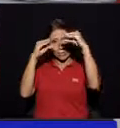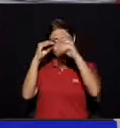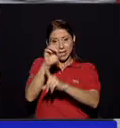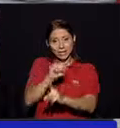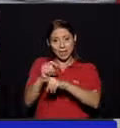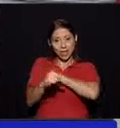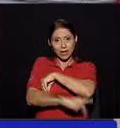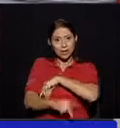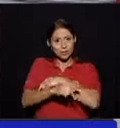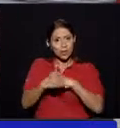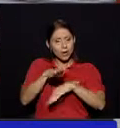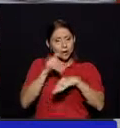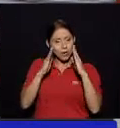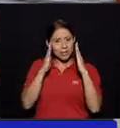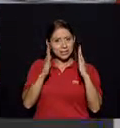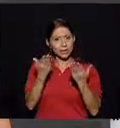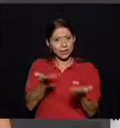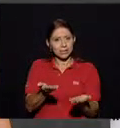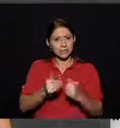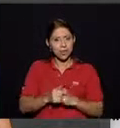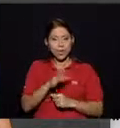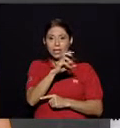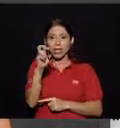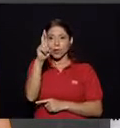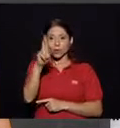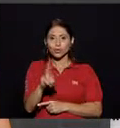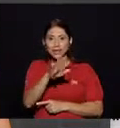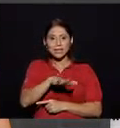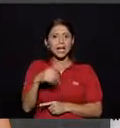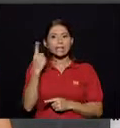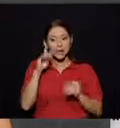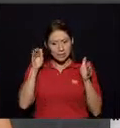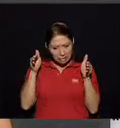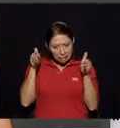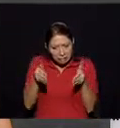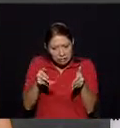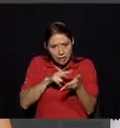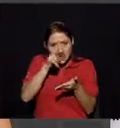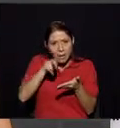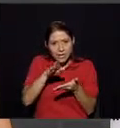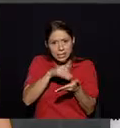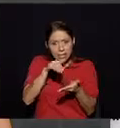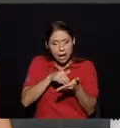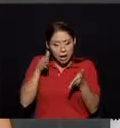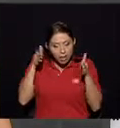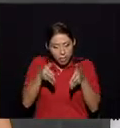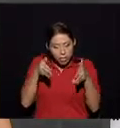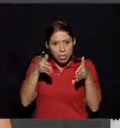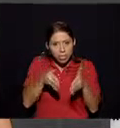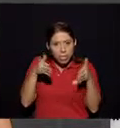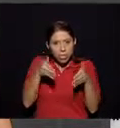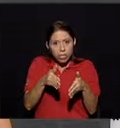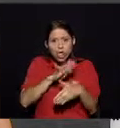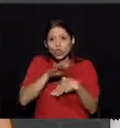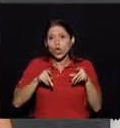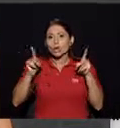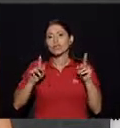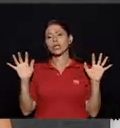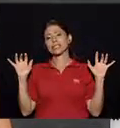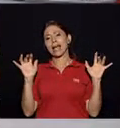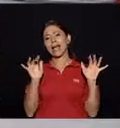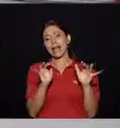ha hecho un llamado de atención en ese sentido, ¿verdad?, que Costa Rica es muy valle centralista, o sea, todo gira en torno al Valle Central, todo el mundo